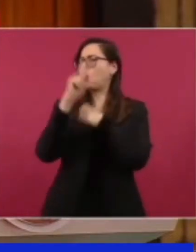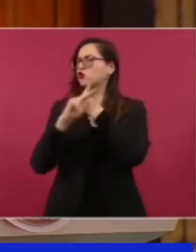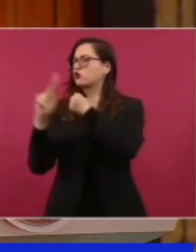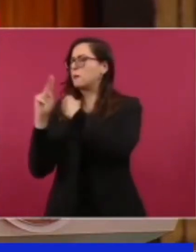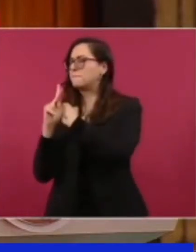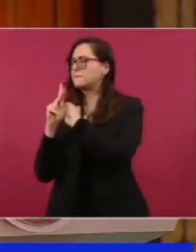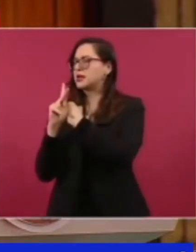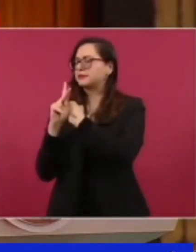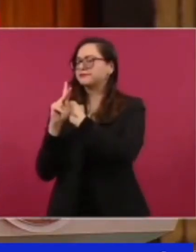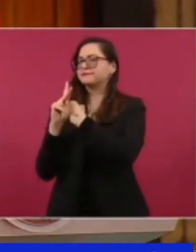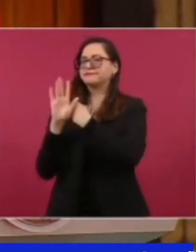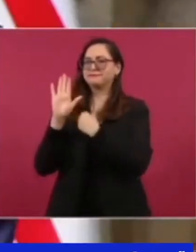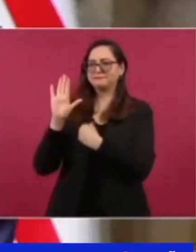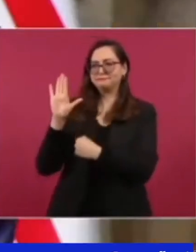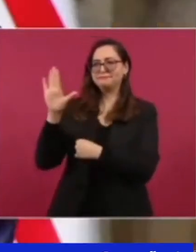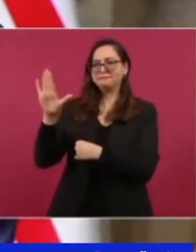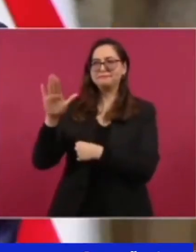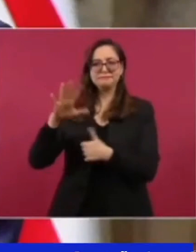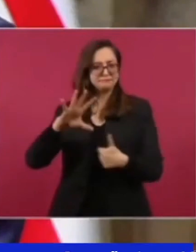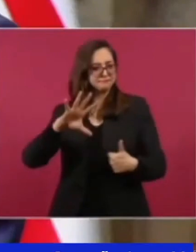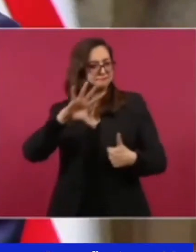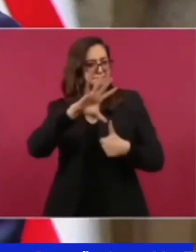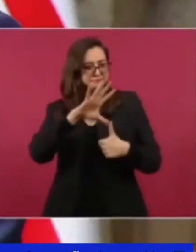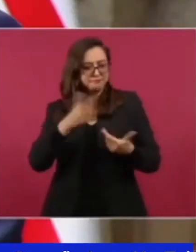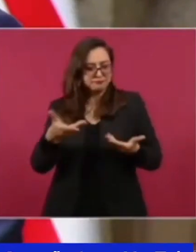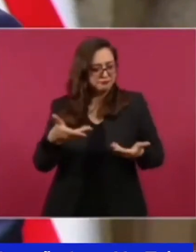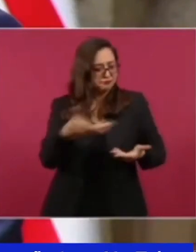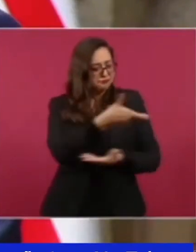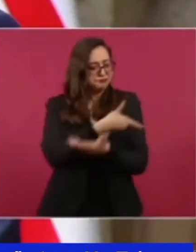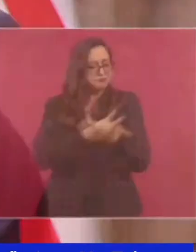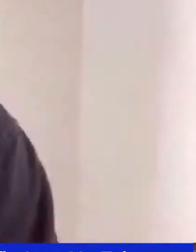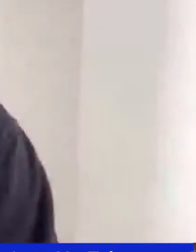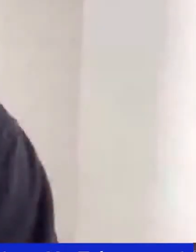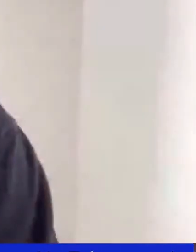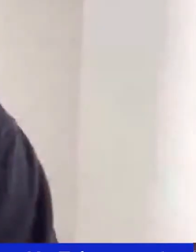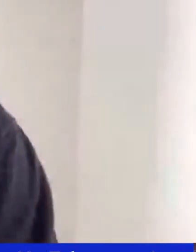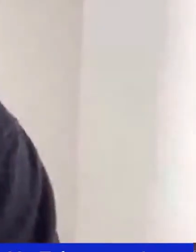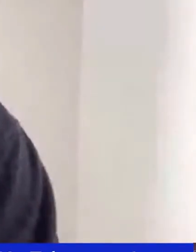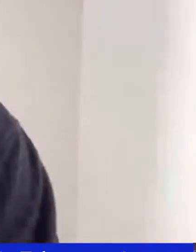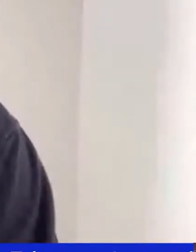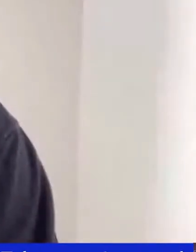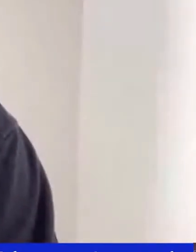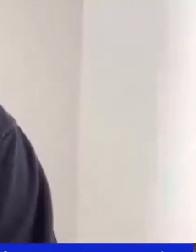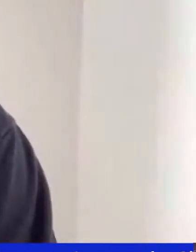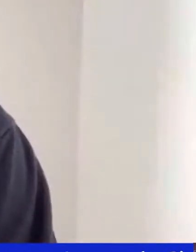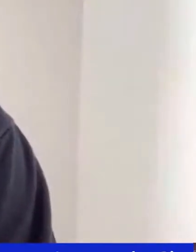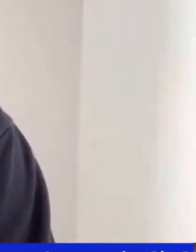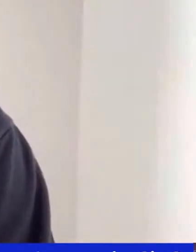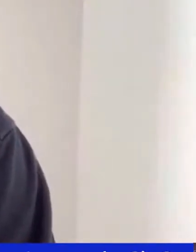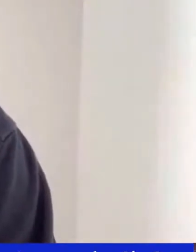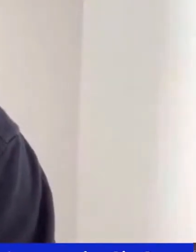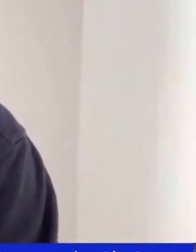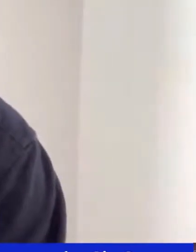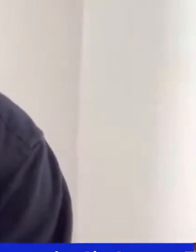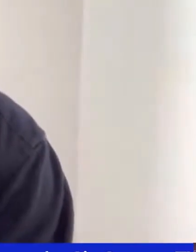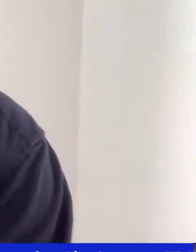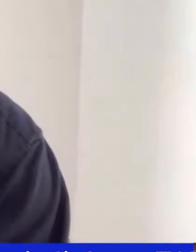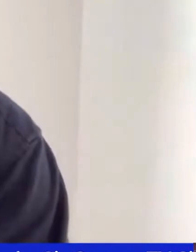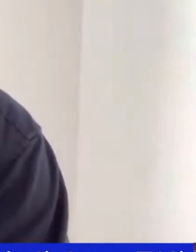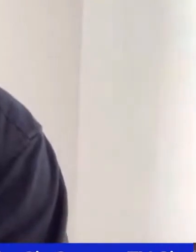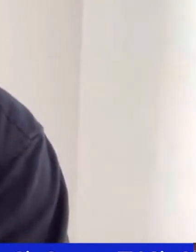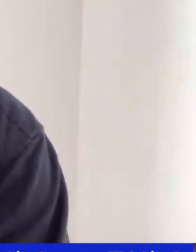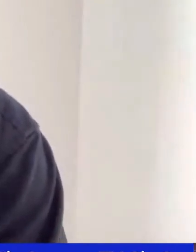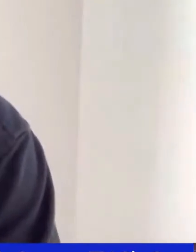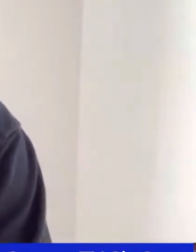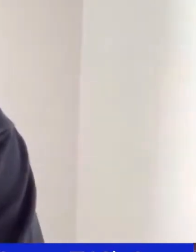programas sociales. Bueno, pero no es el único. Y también, hay que decirlo, los ataques son